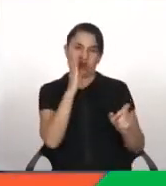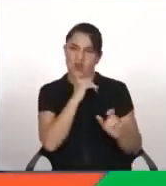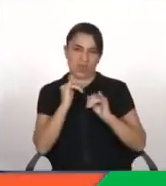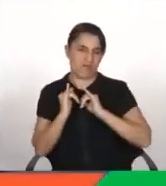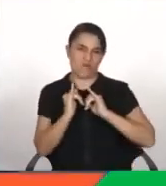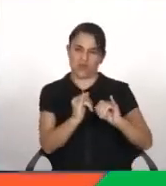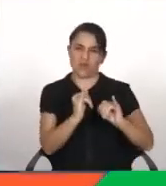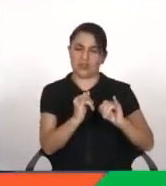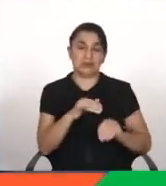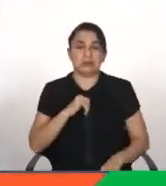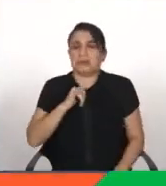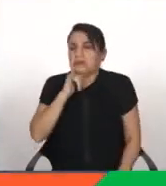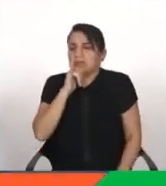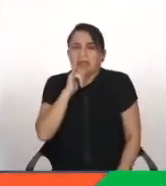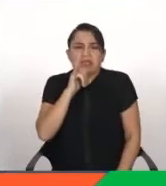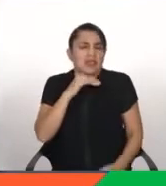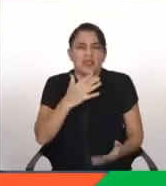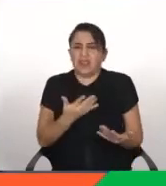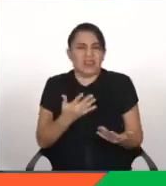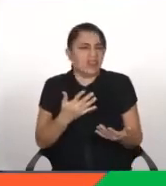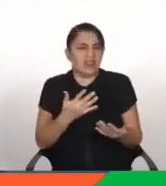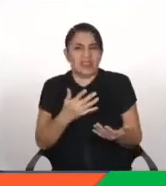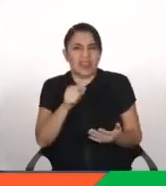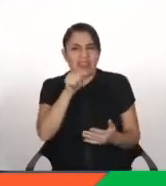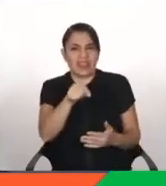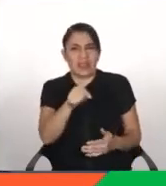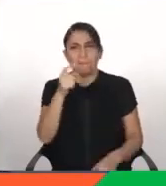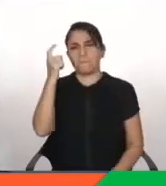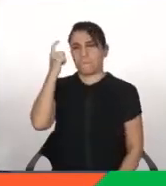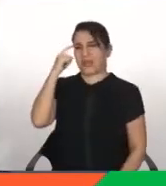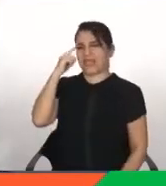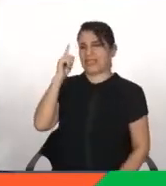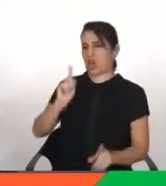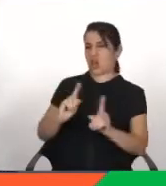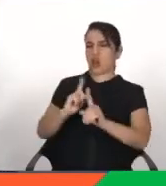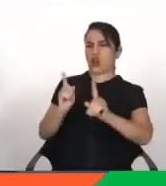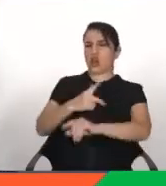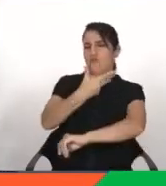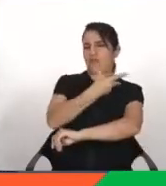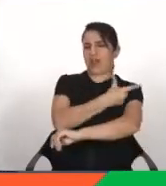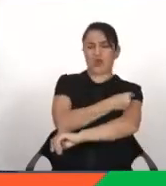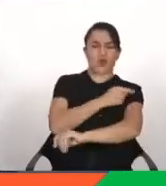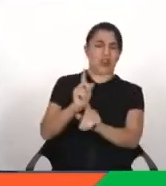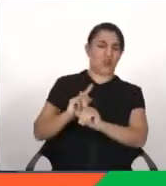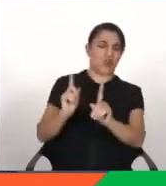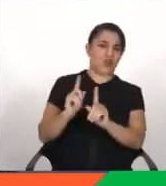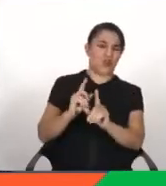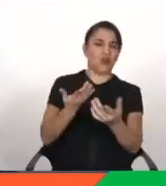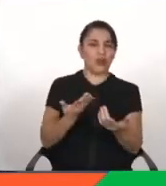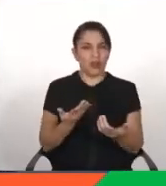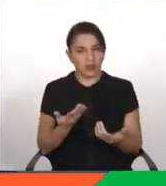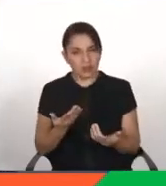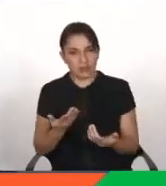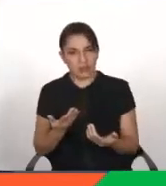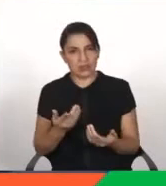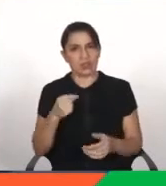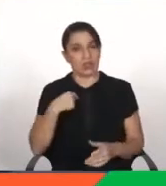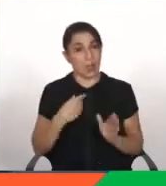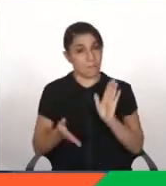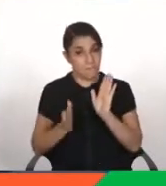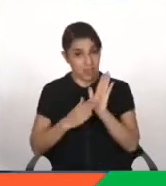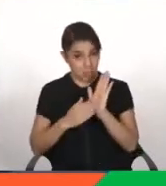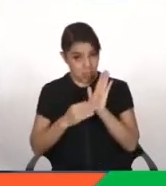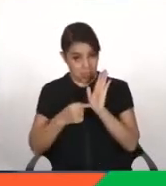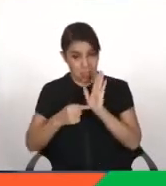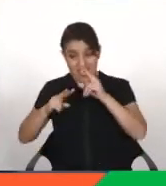dónde le ha salido esto, pero creer en una cosa tan dañina como que las vacunas no son efectivas o que tienen efectos secundarios, que se ha demostrado hace muchos años